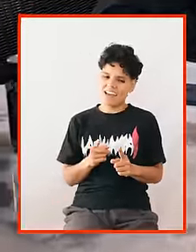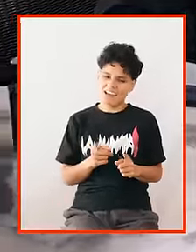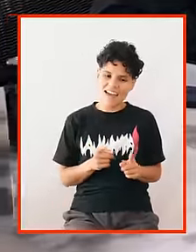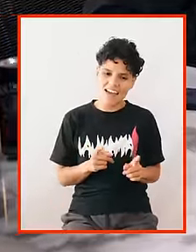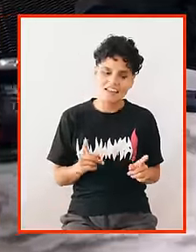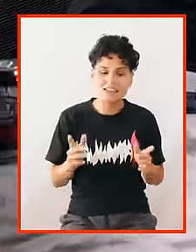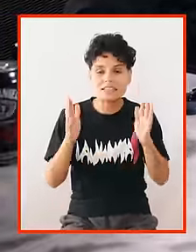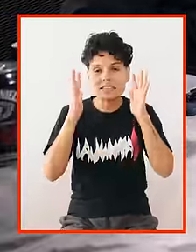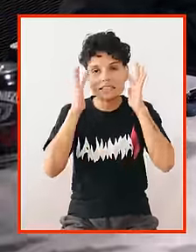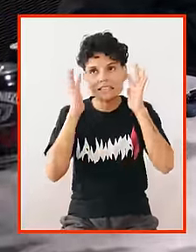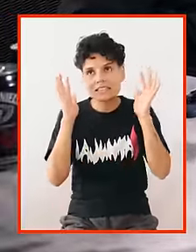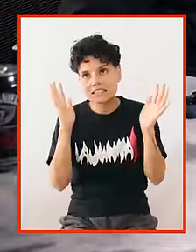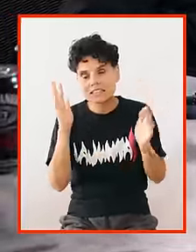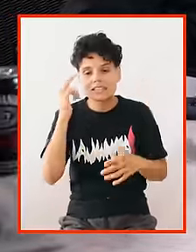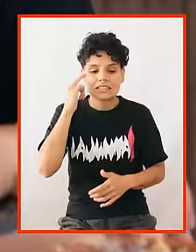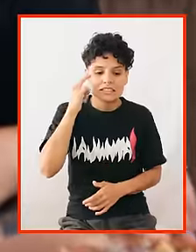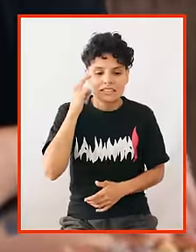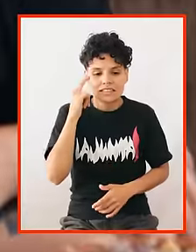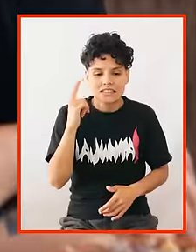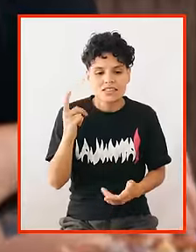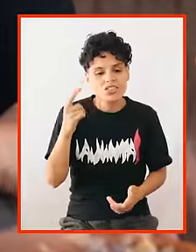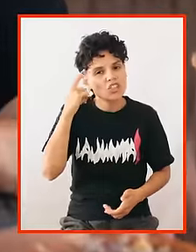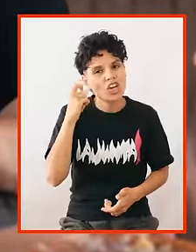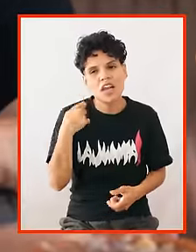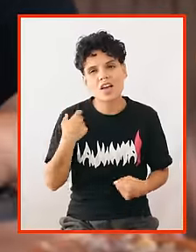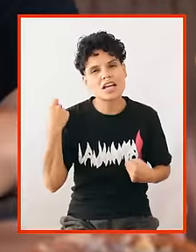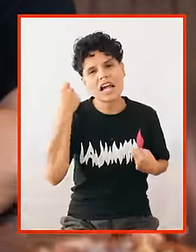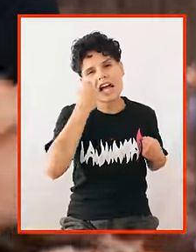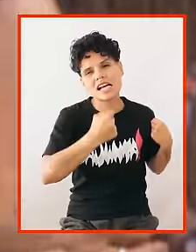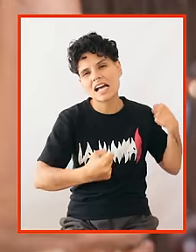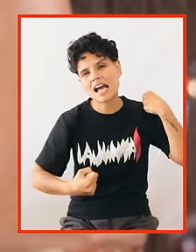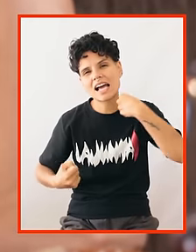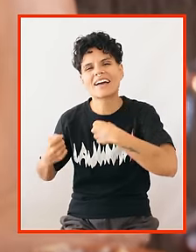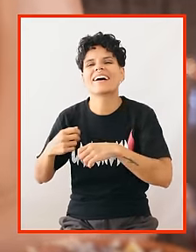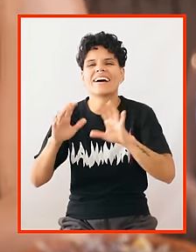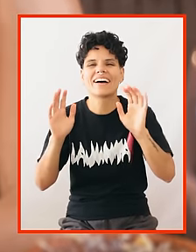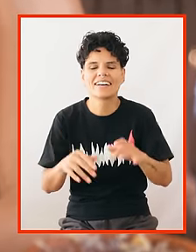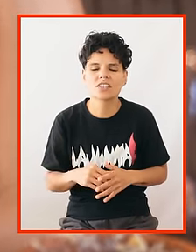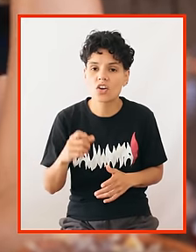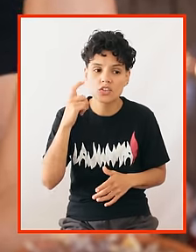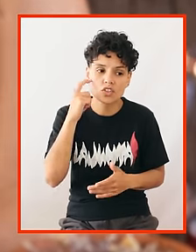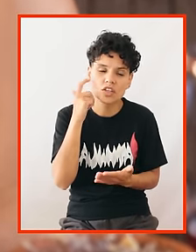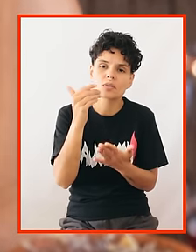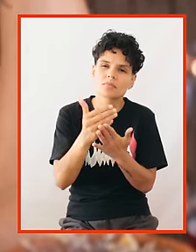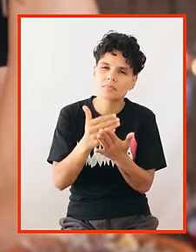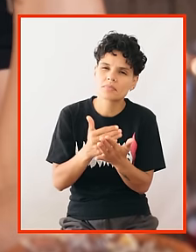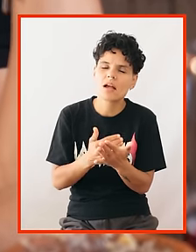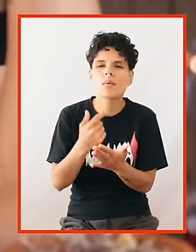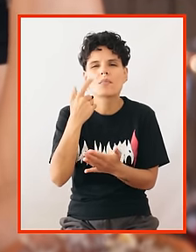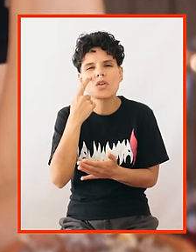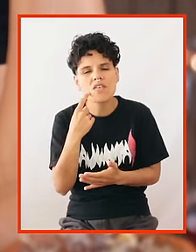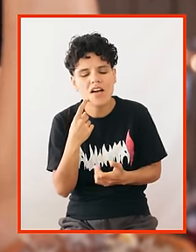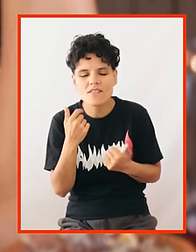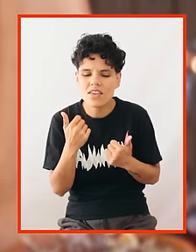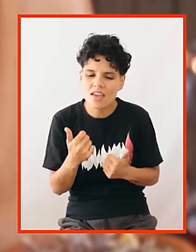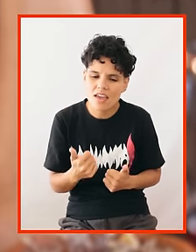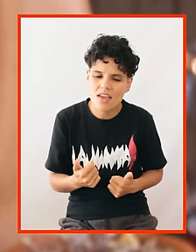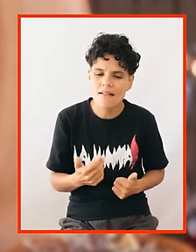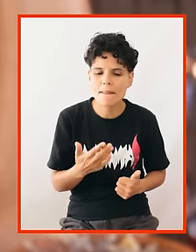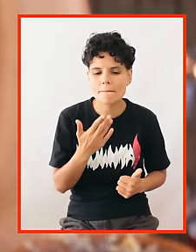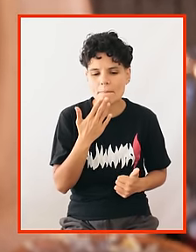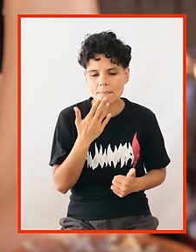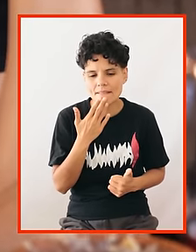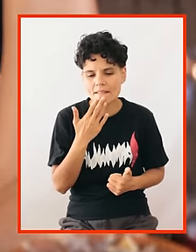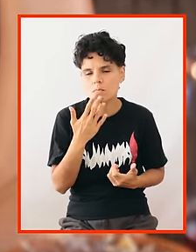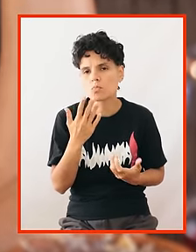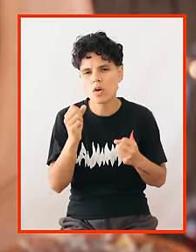Agarrándose. Agarrándose a chanchar. Sí. No, yo creo que vamos a llegar con una cosa más o menos probada también. O sea, podemos probar